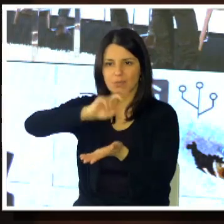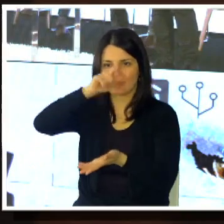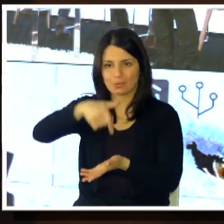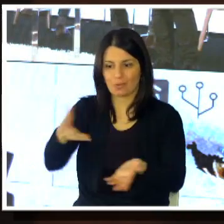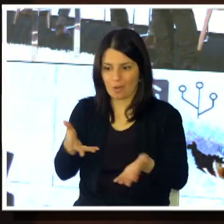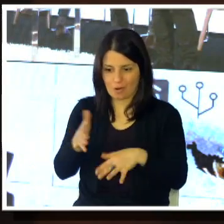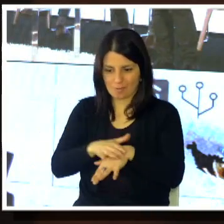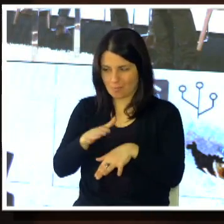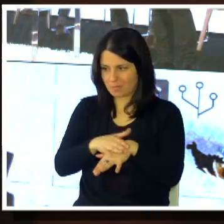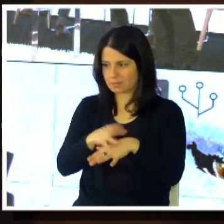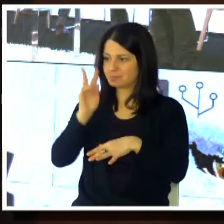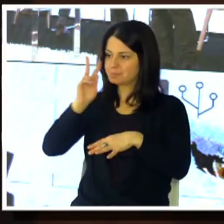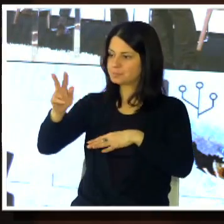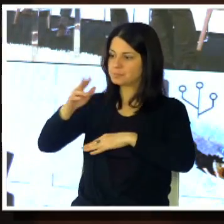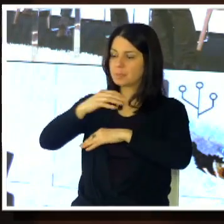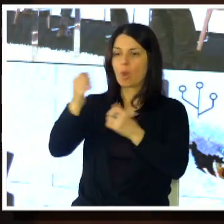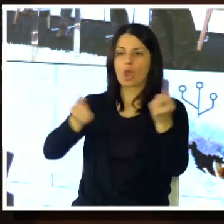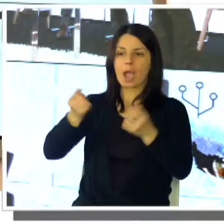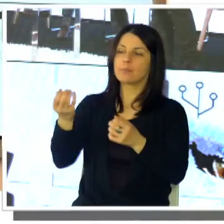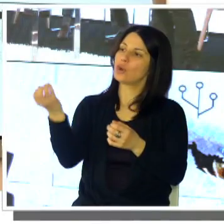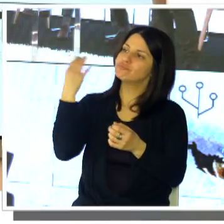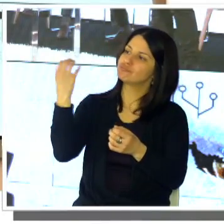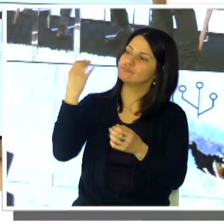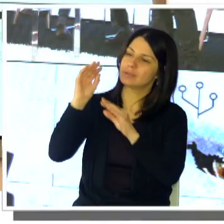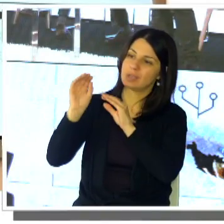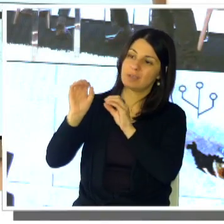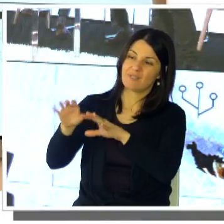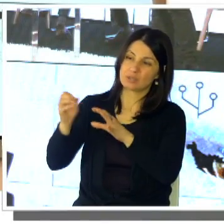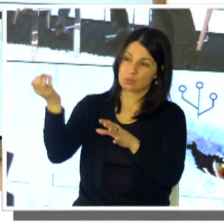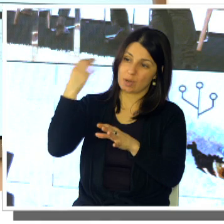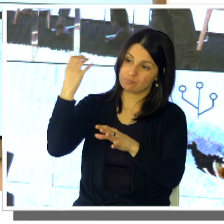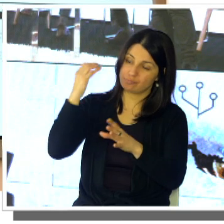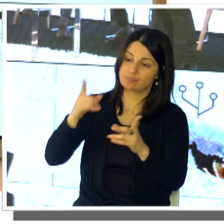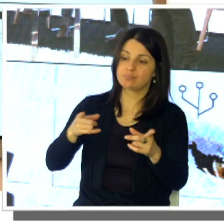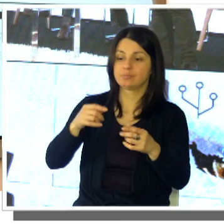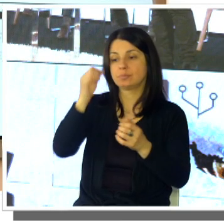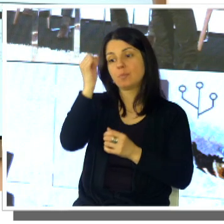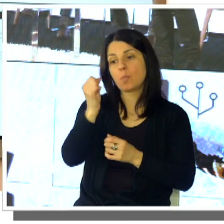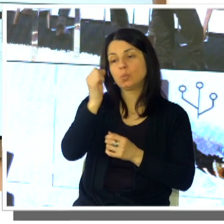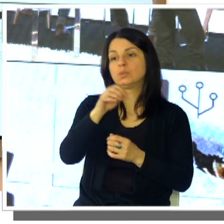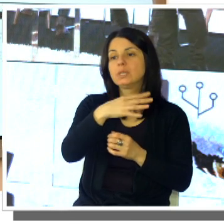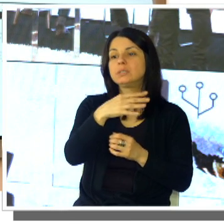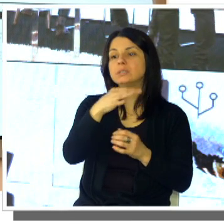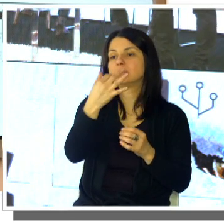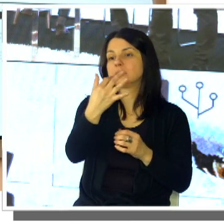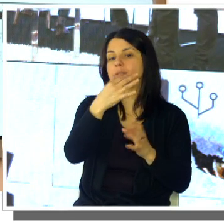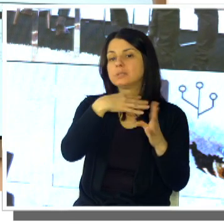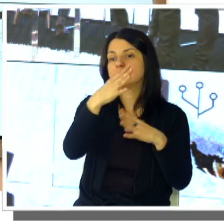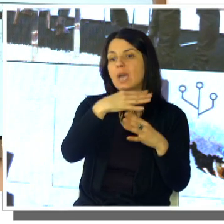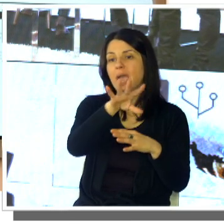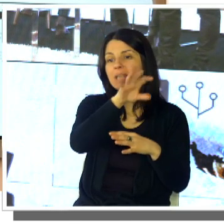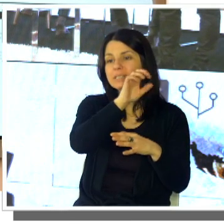de los camiones recolectores de basura, de los buses, los sensores de aire y muchas cosas más que se van a ir agregando en este